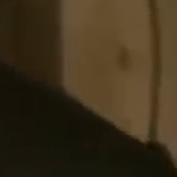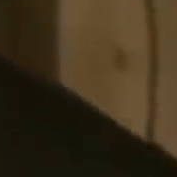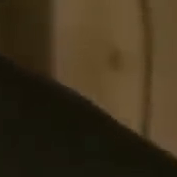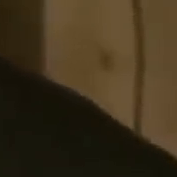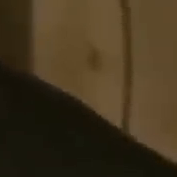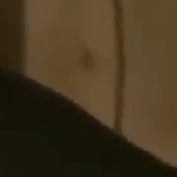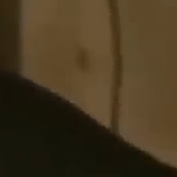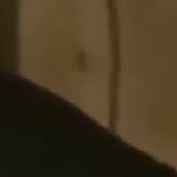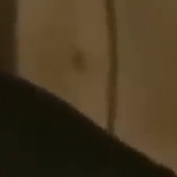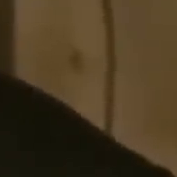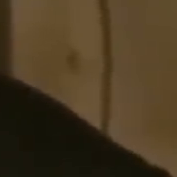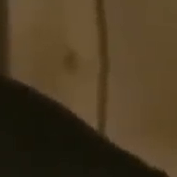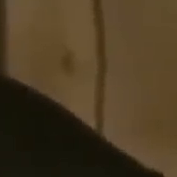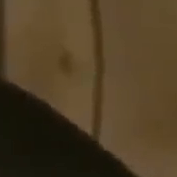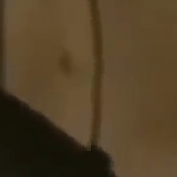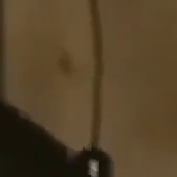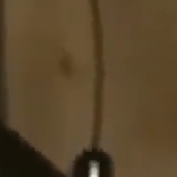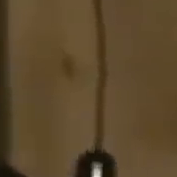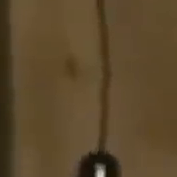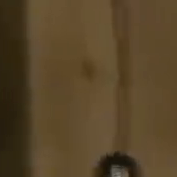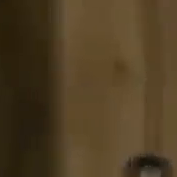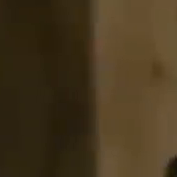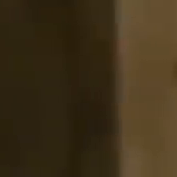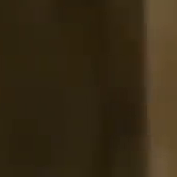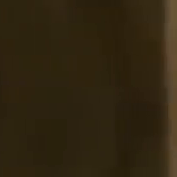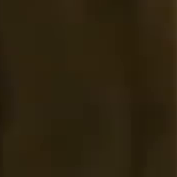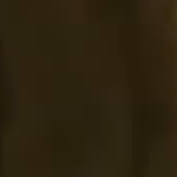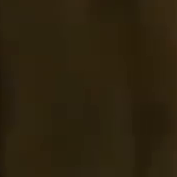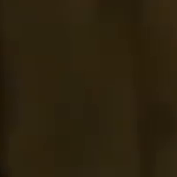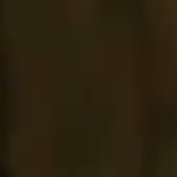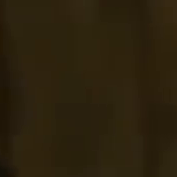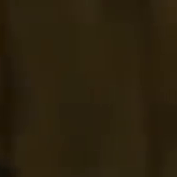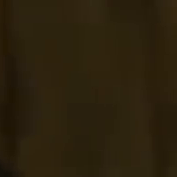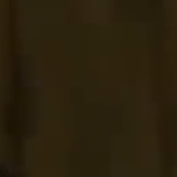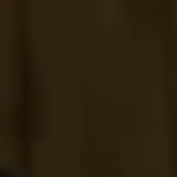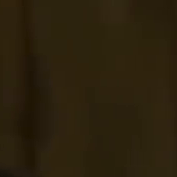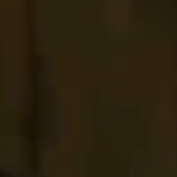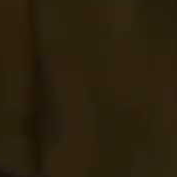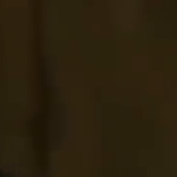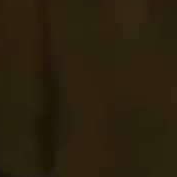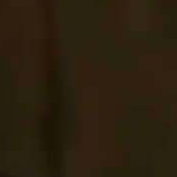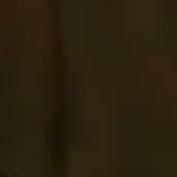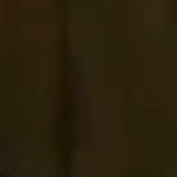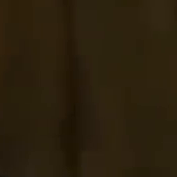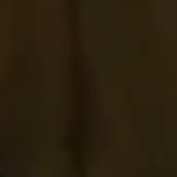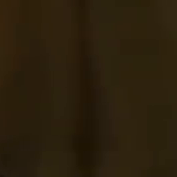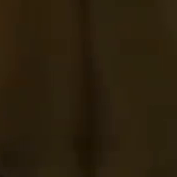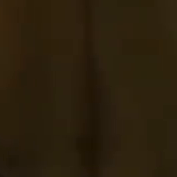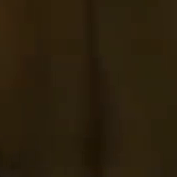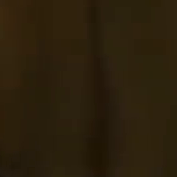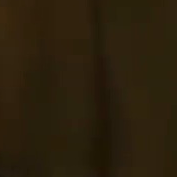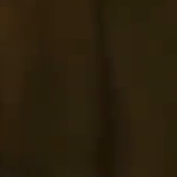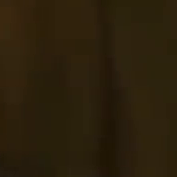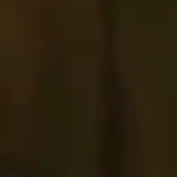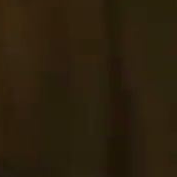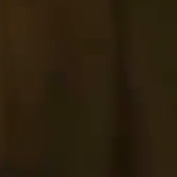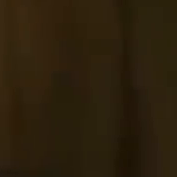working ese medio que estuve a un ataque como doble errado en google